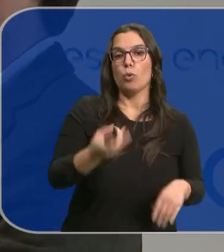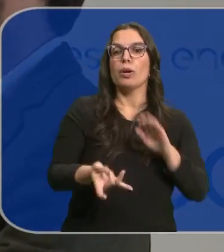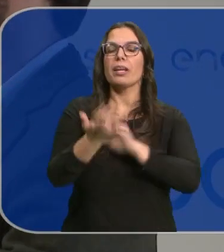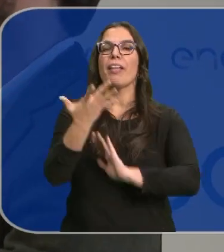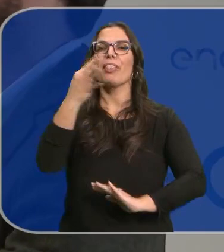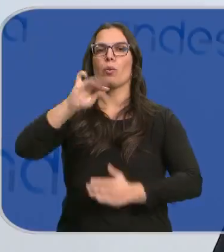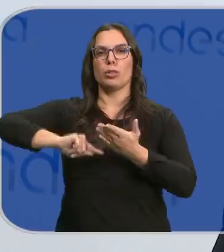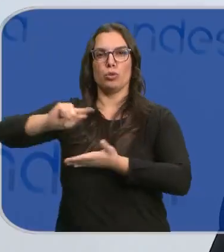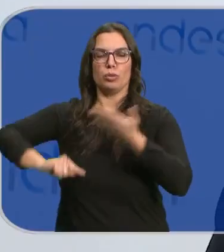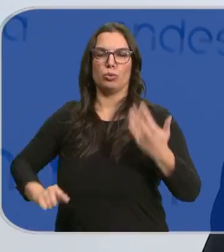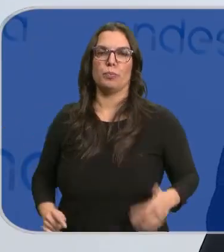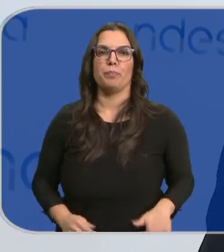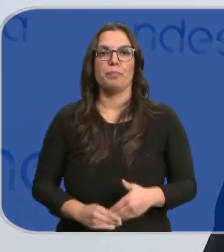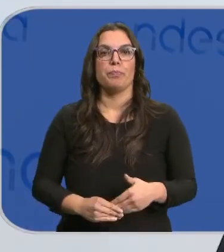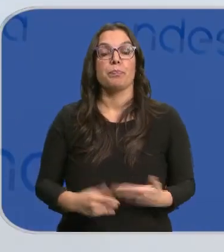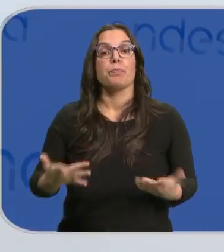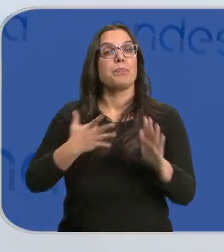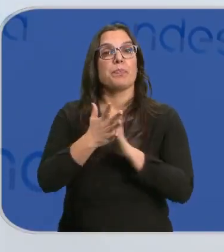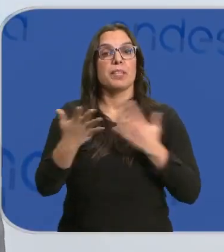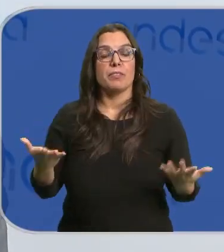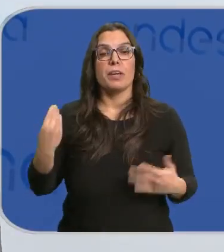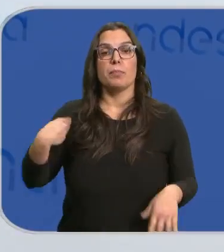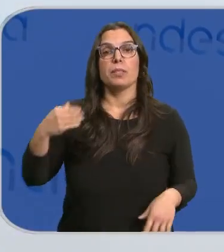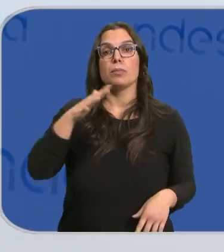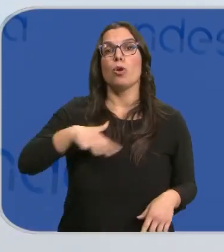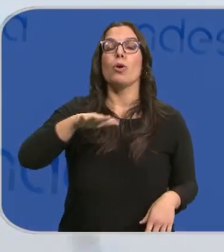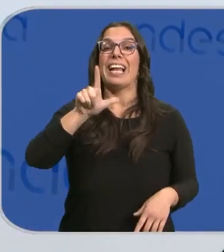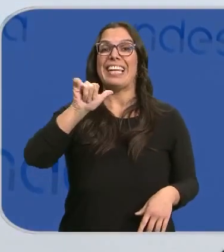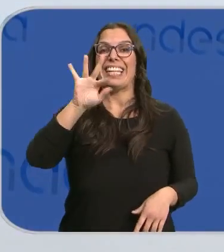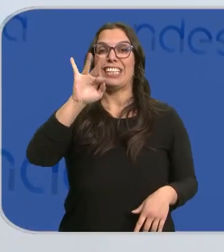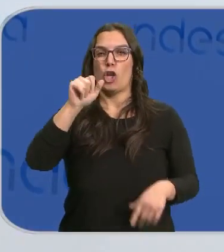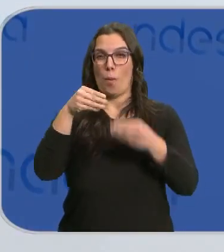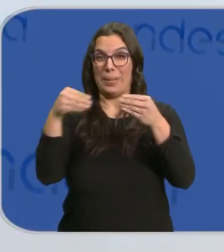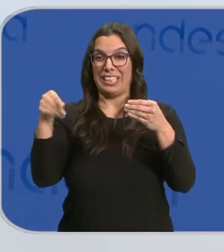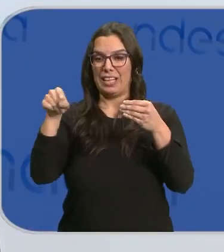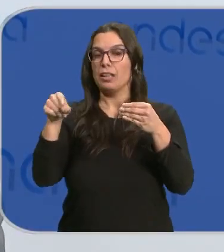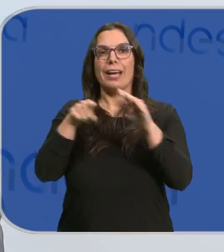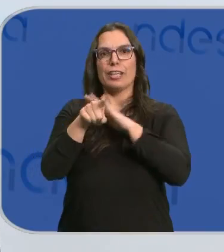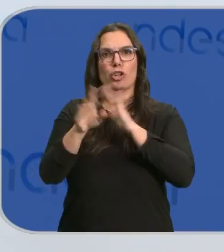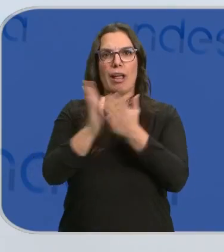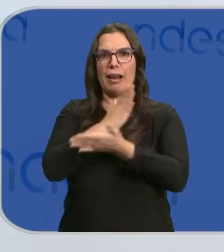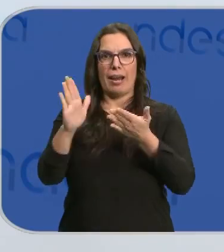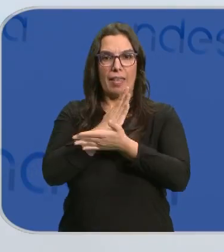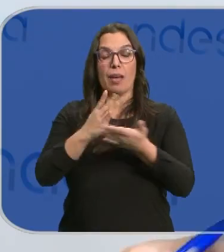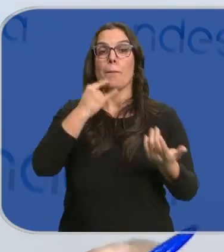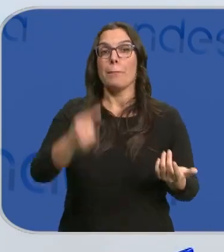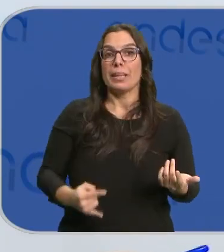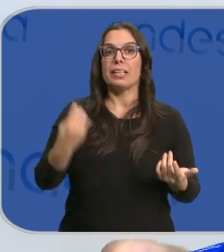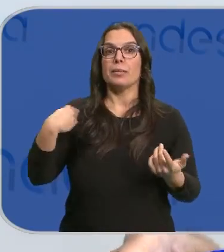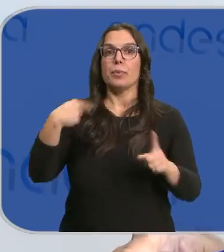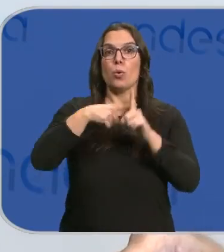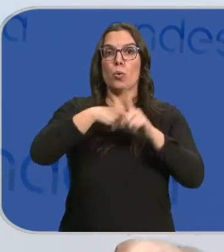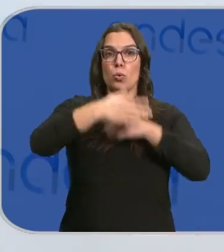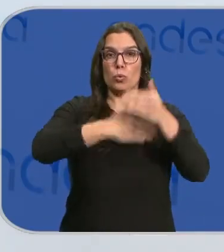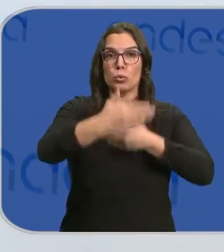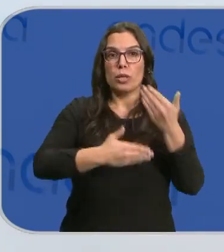crear 50 empleos. ¿Qué está pasando hoy con el litio? Pues que no tiene gestión. Las baterías de litio que se generan hoy en día usadas, que se generan hoy en día en